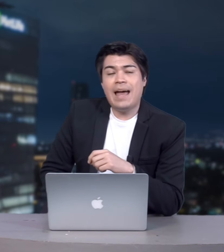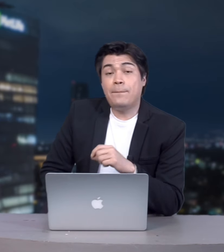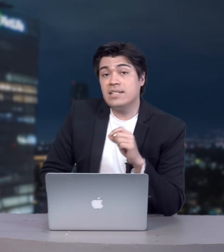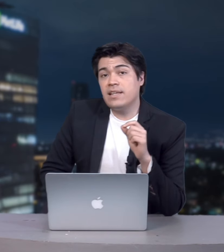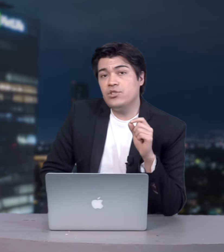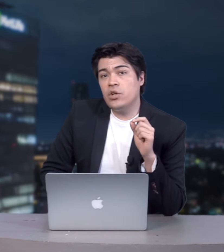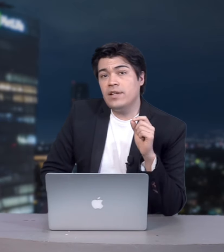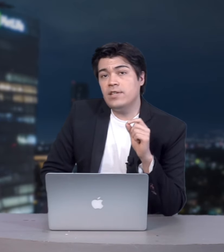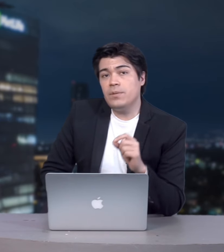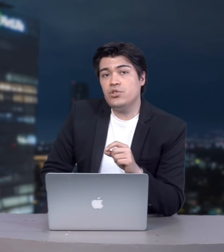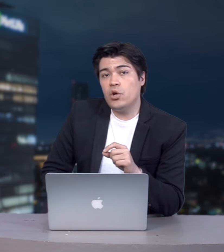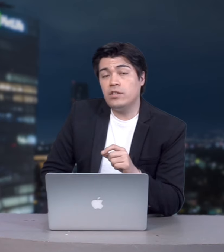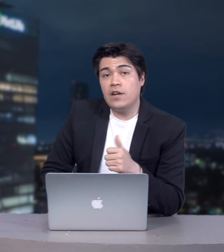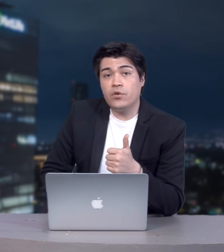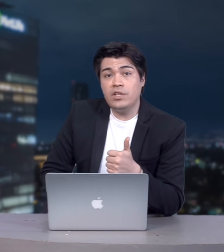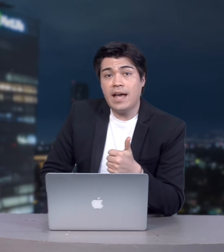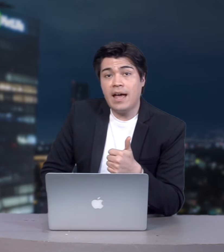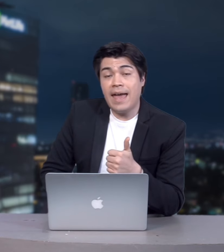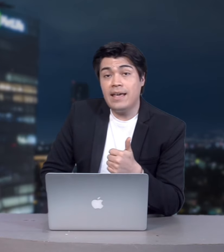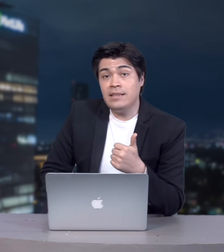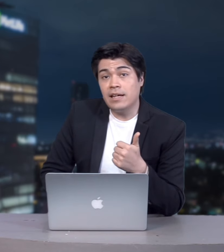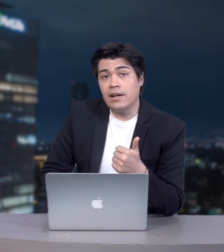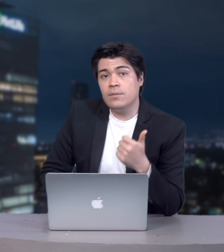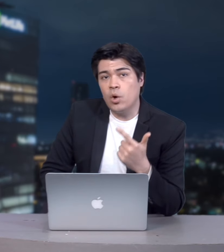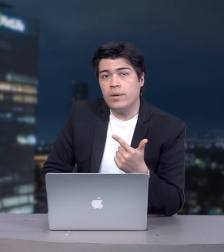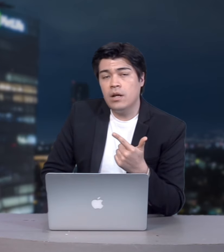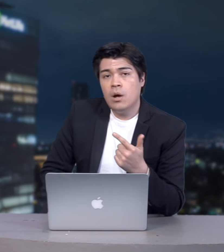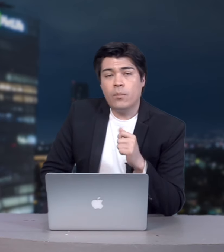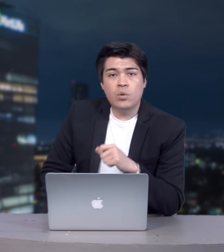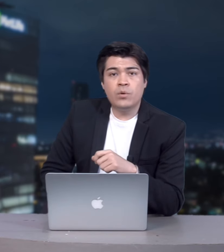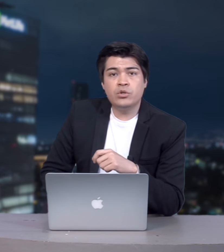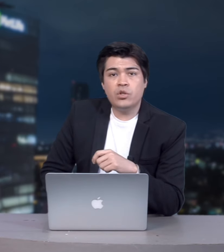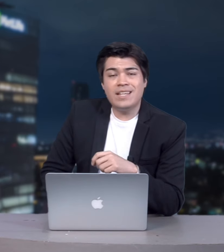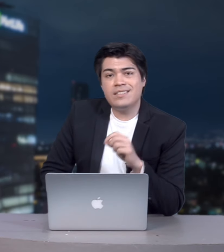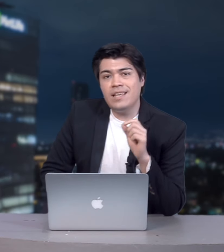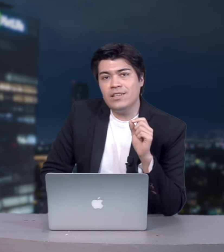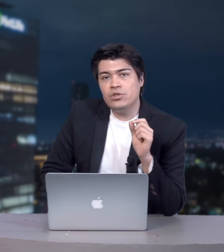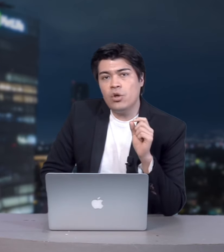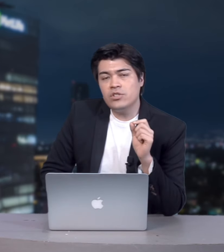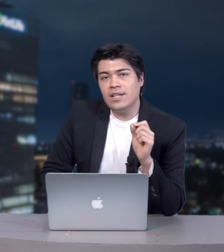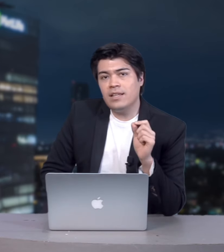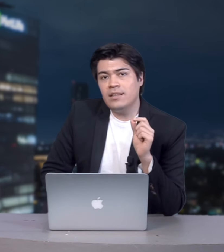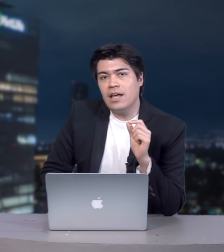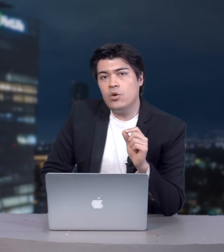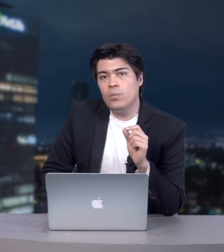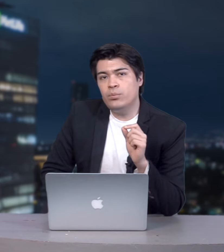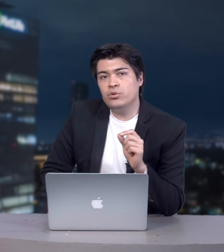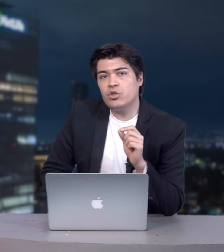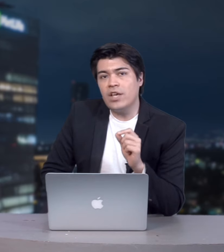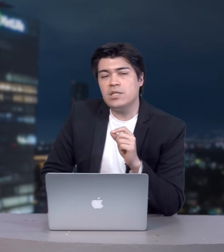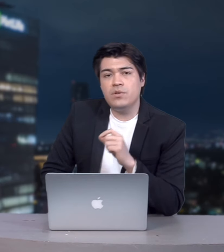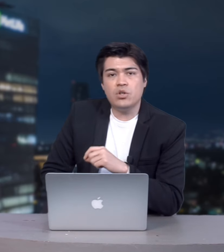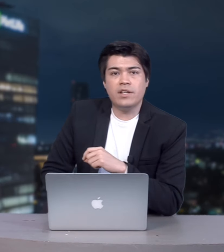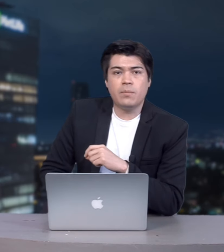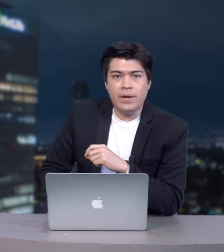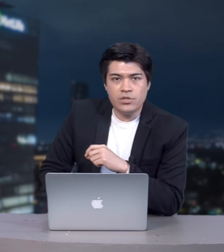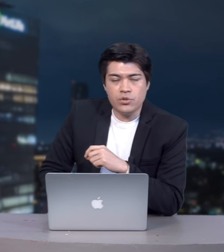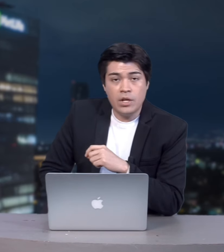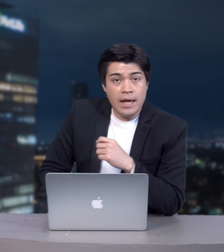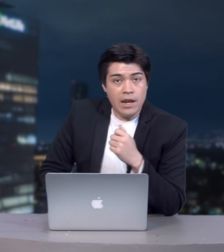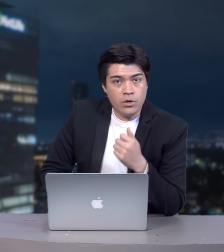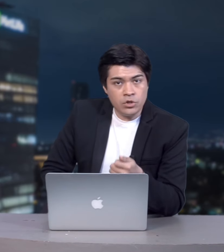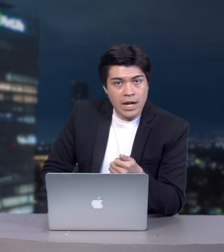para la prestación del servicio de telefonía e internet Móvil por un monto de 171.60